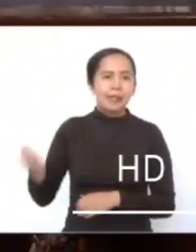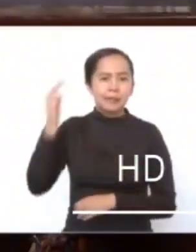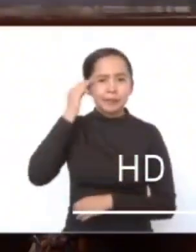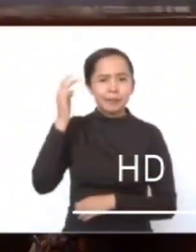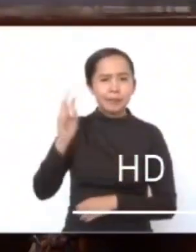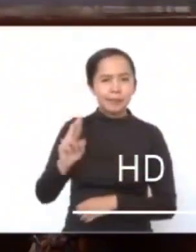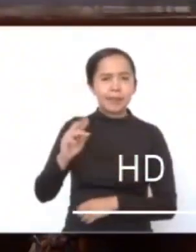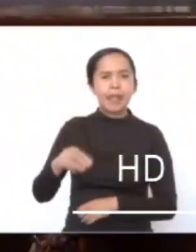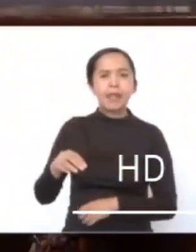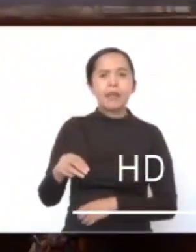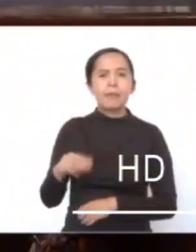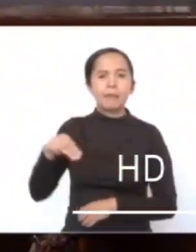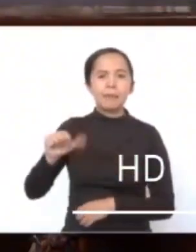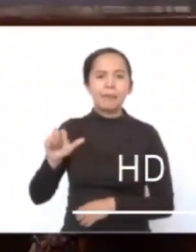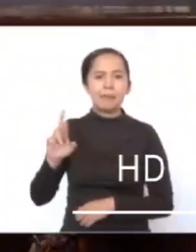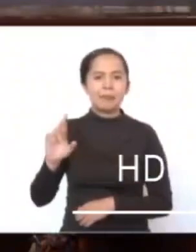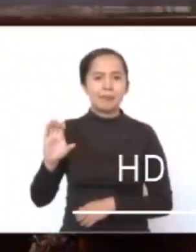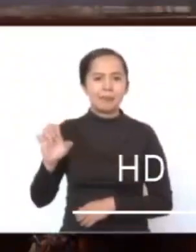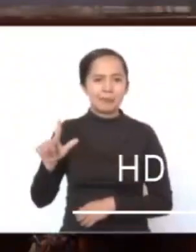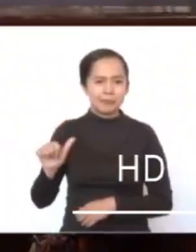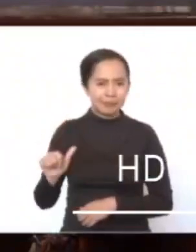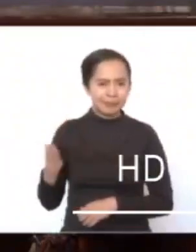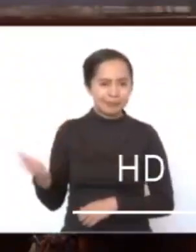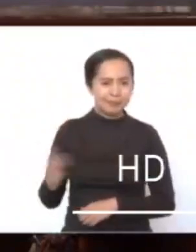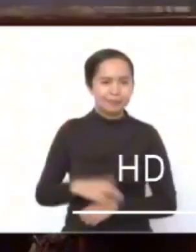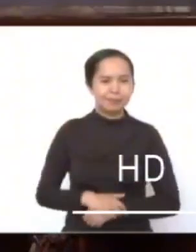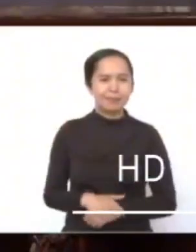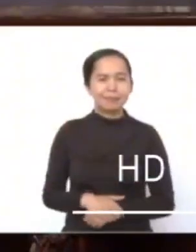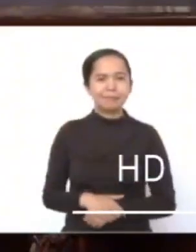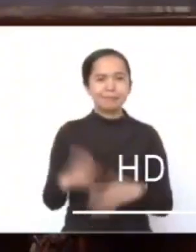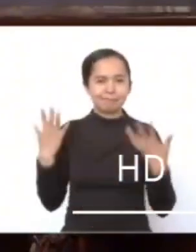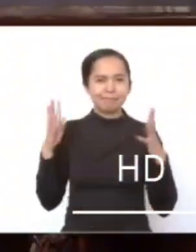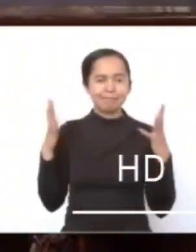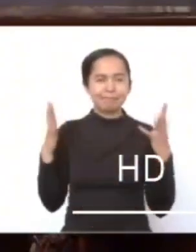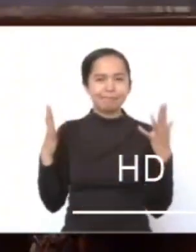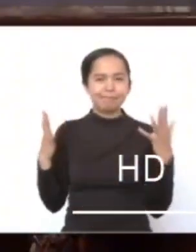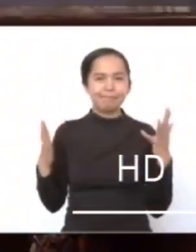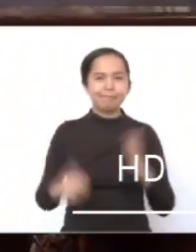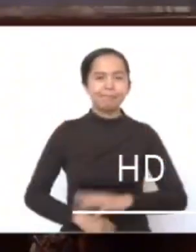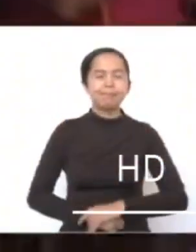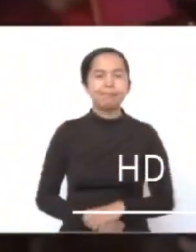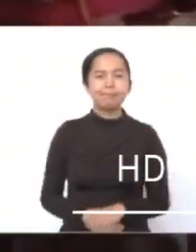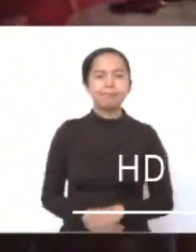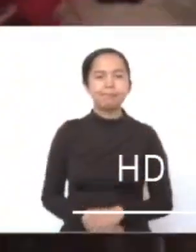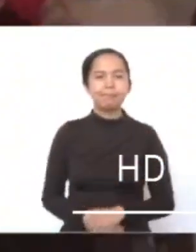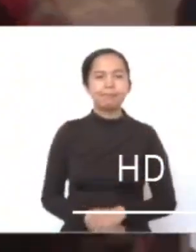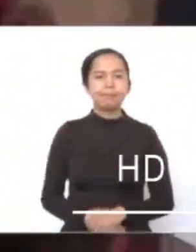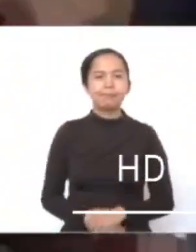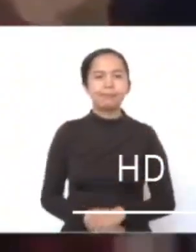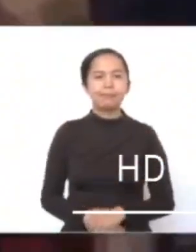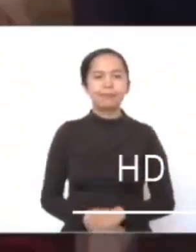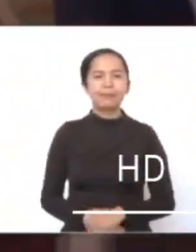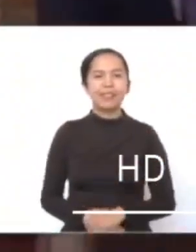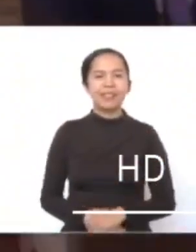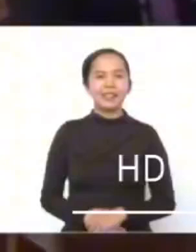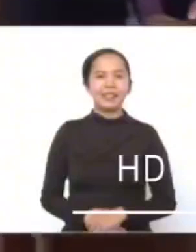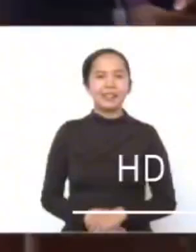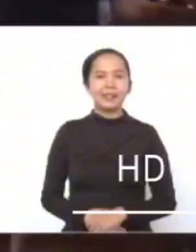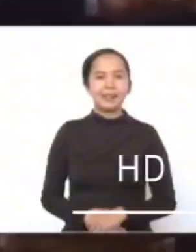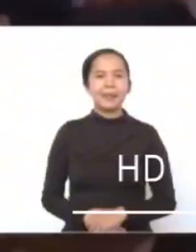maestra Marcela Figueroa Franco.